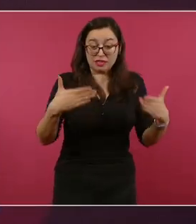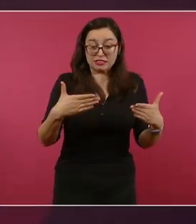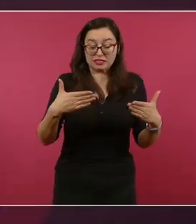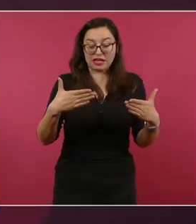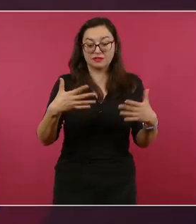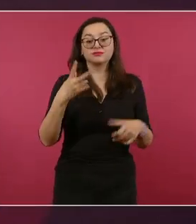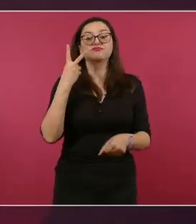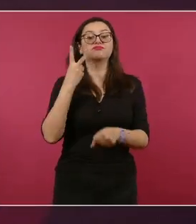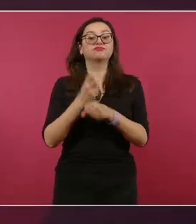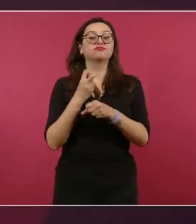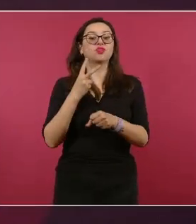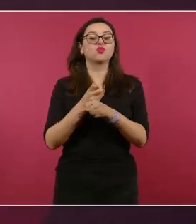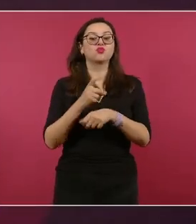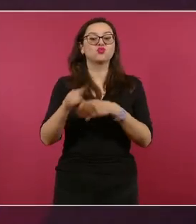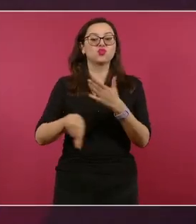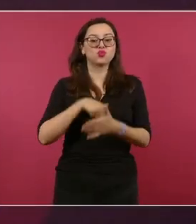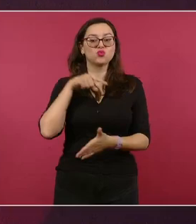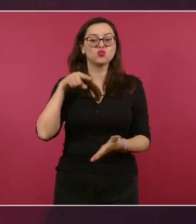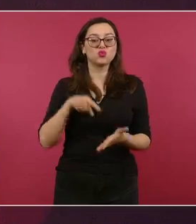Fíjense